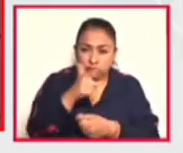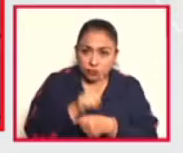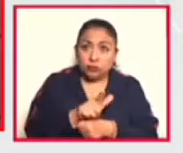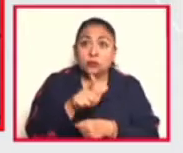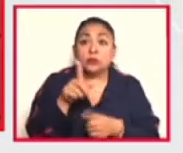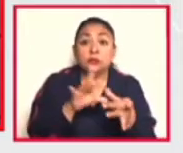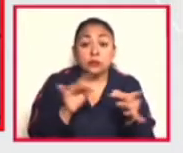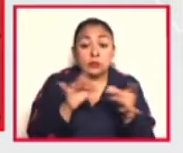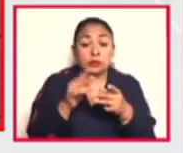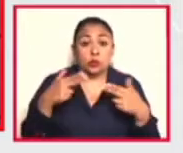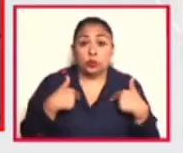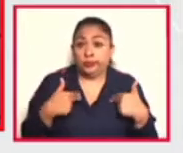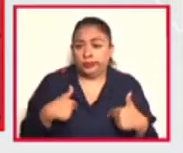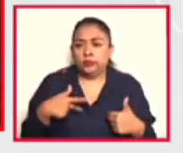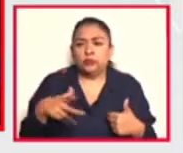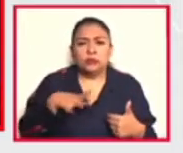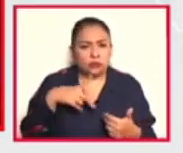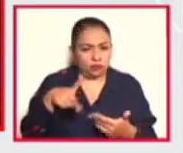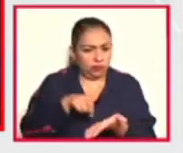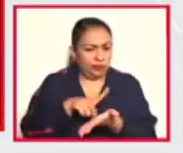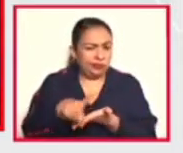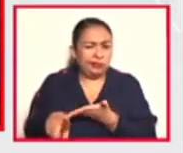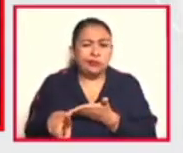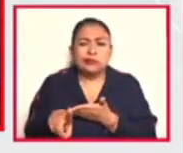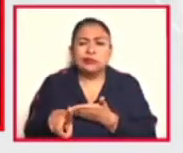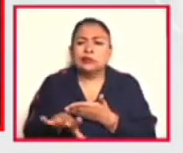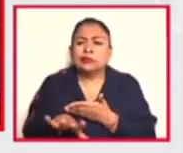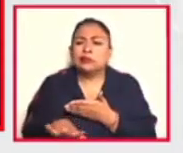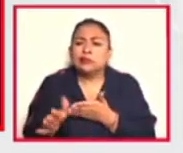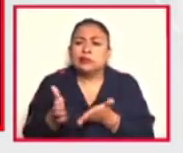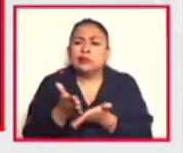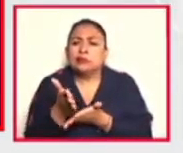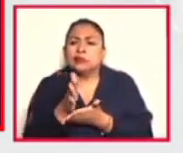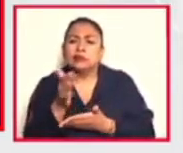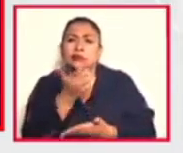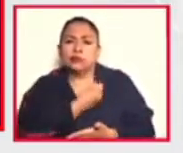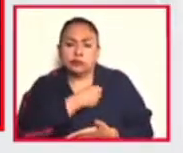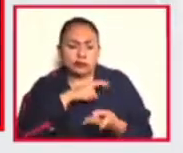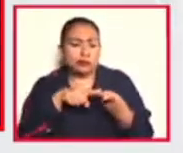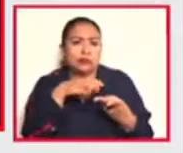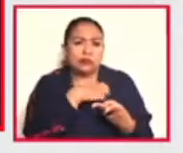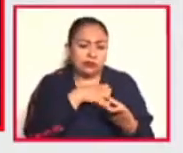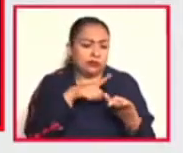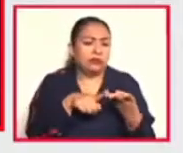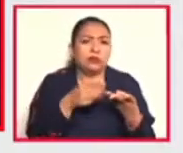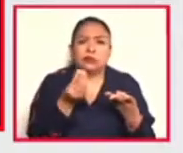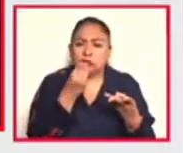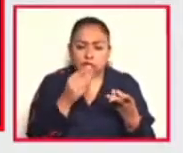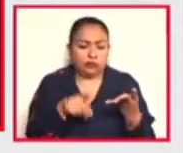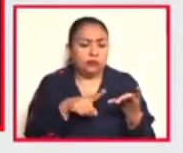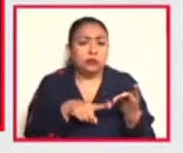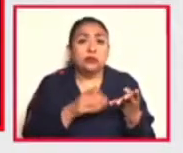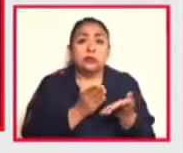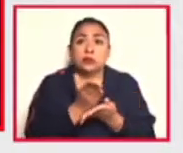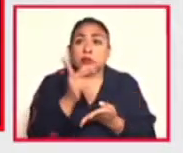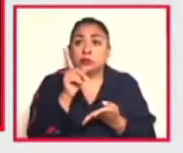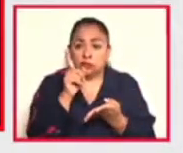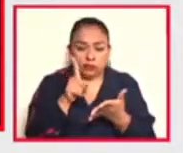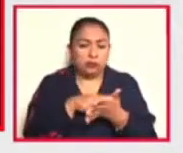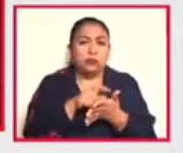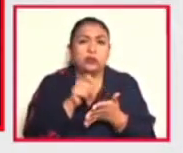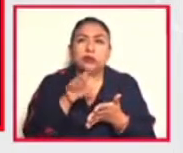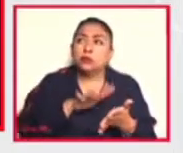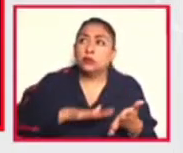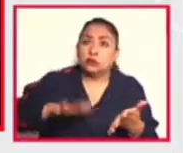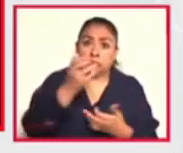humanos tienen derecho a un piso mínimo, con acceso a la salud, la educación, la alimentación, acceso al agua y un medio ambiente